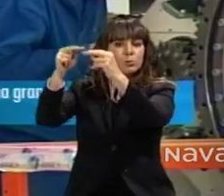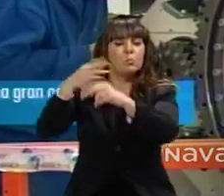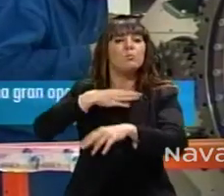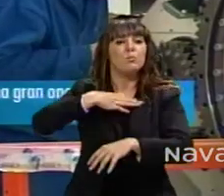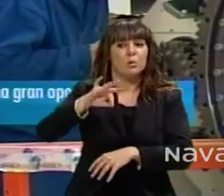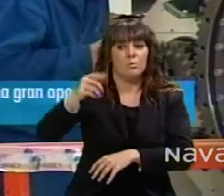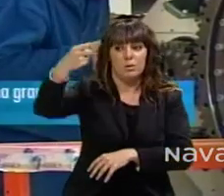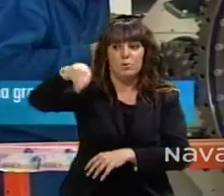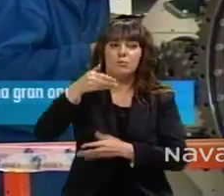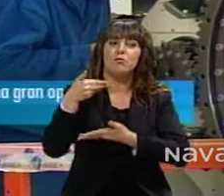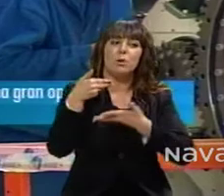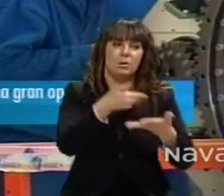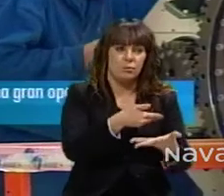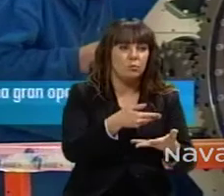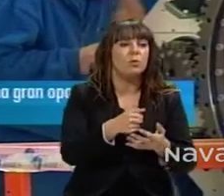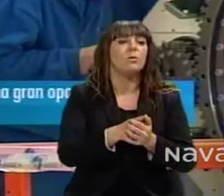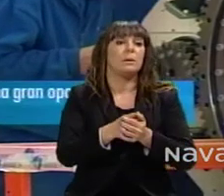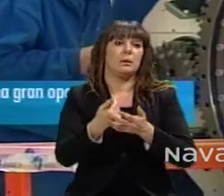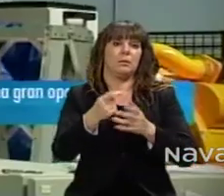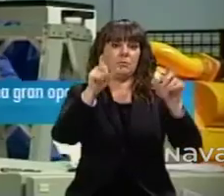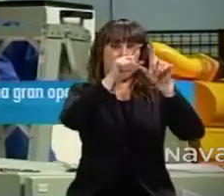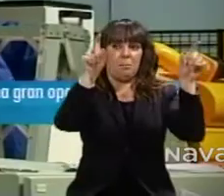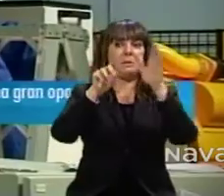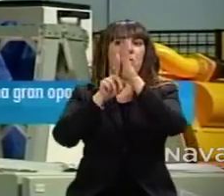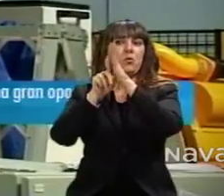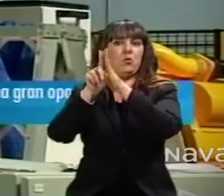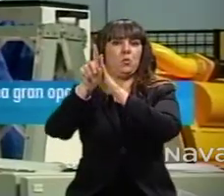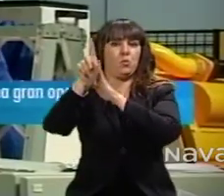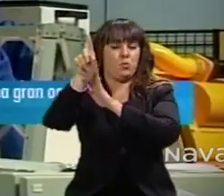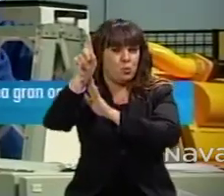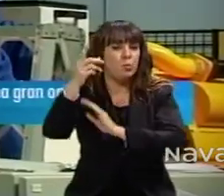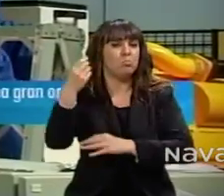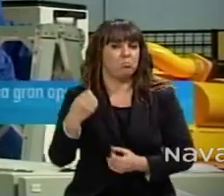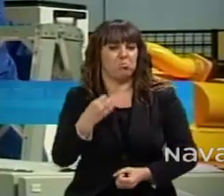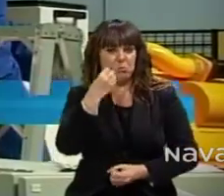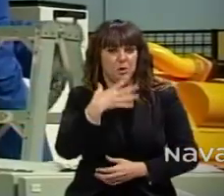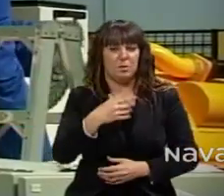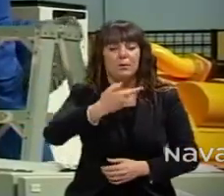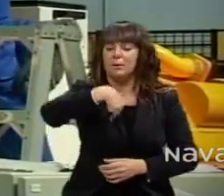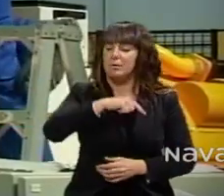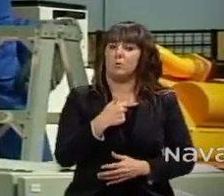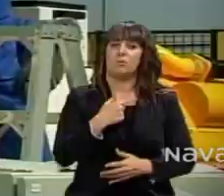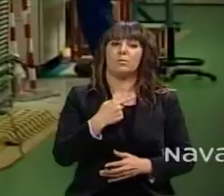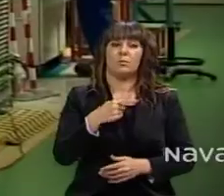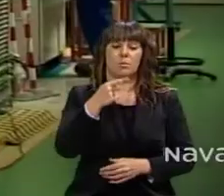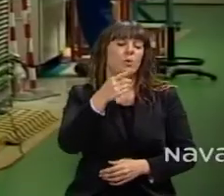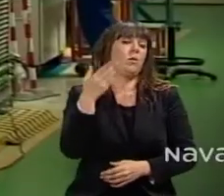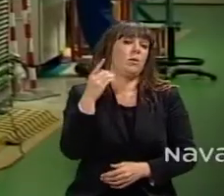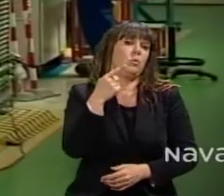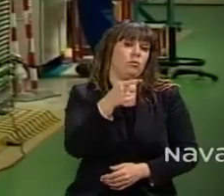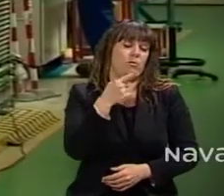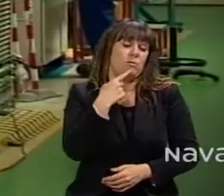ayudarle a que se puedan desarrollar y puedan crecer en esa zona. Para nosotros es muy importante, como lo has dicho tú,